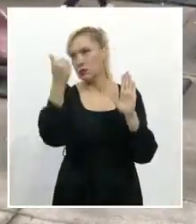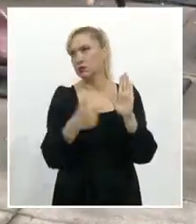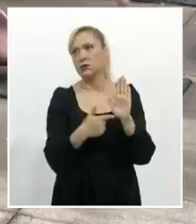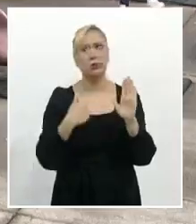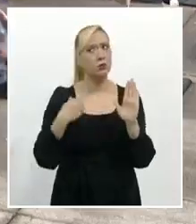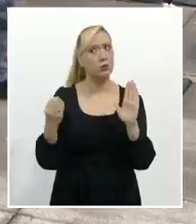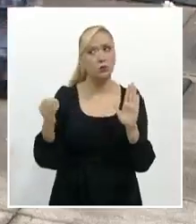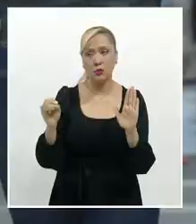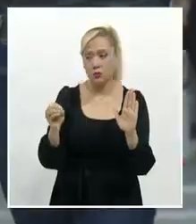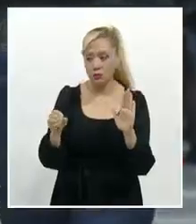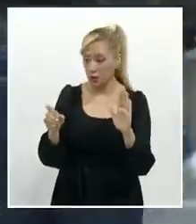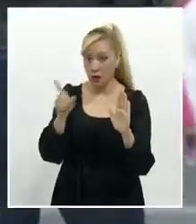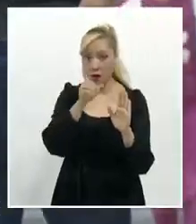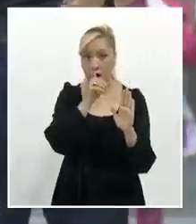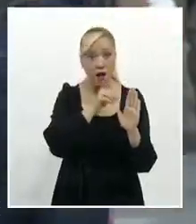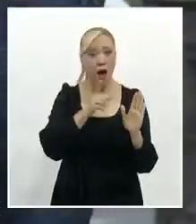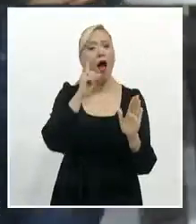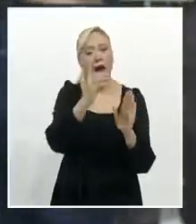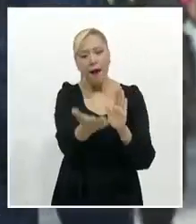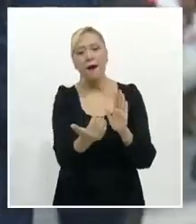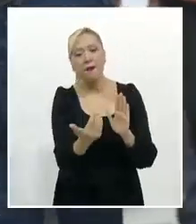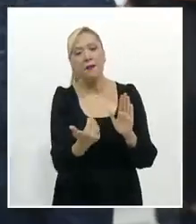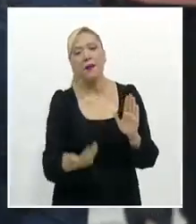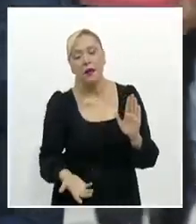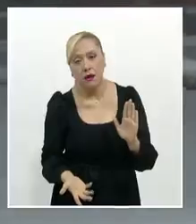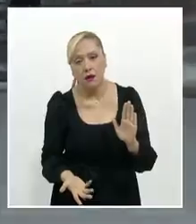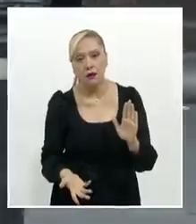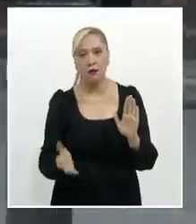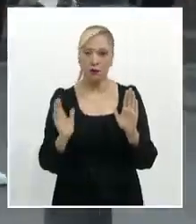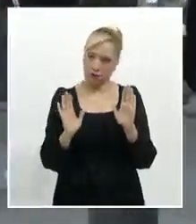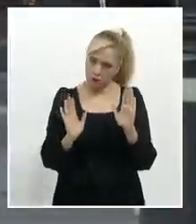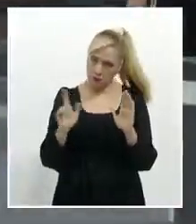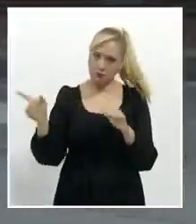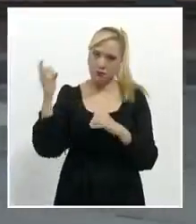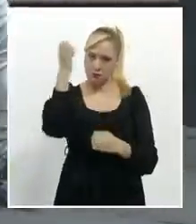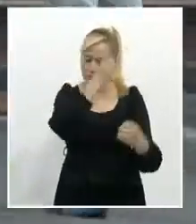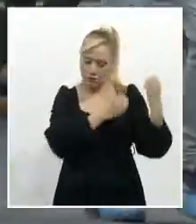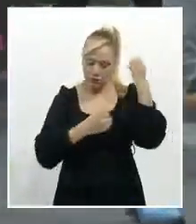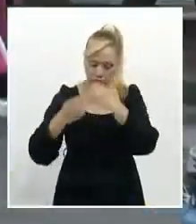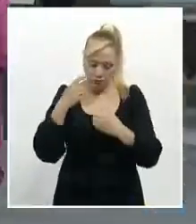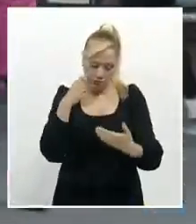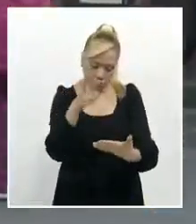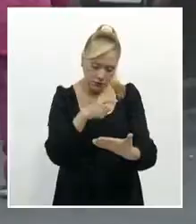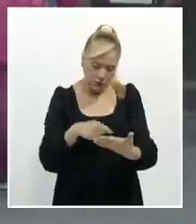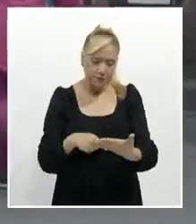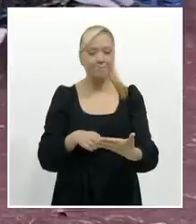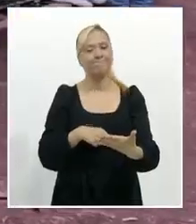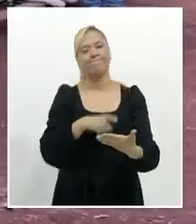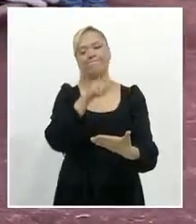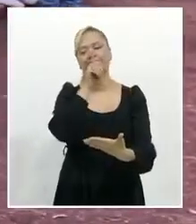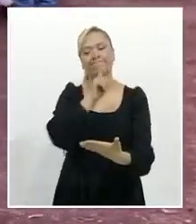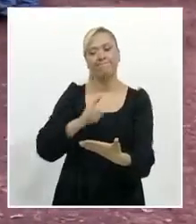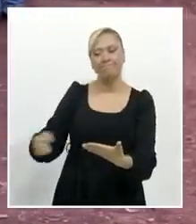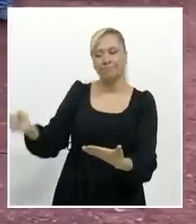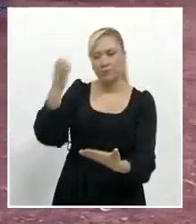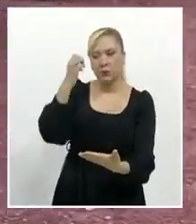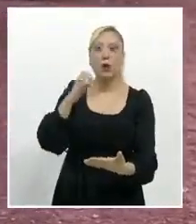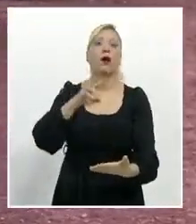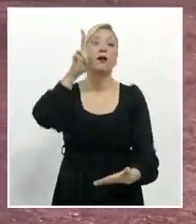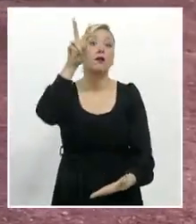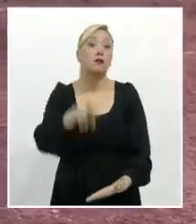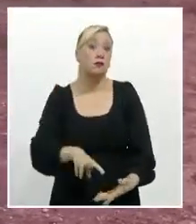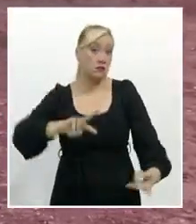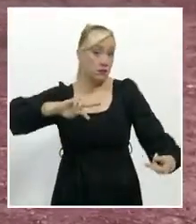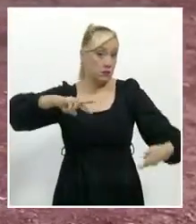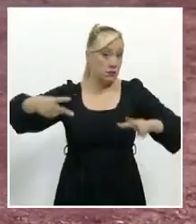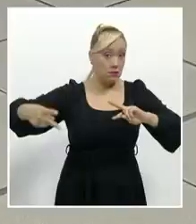no fue así. En estos casos, el tribunal deberá evaluar con especial atención las implicaciones que el género de las partes tenga en la